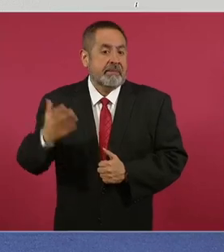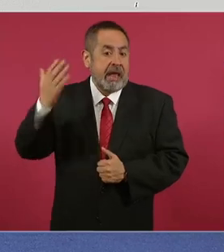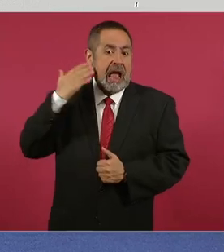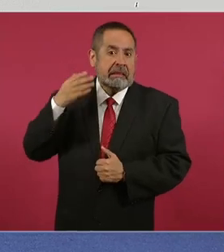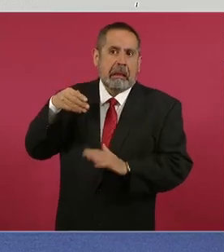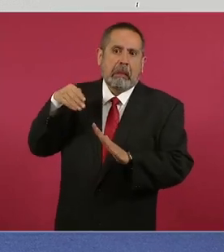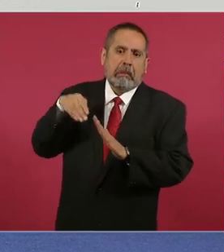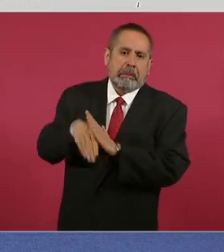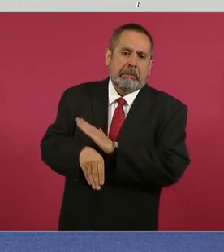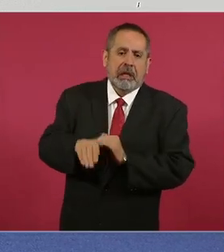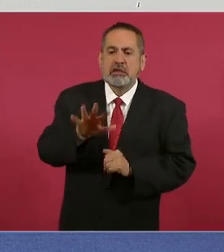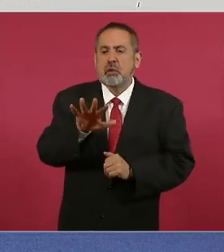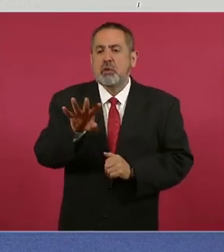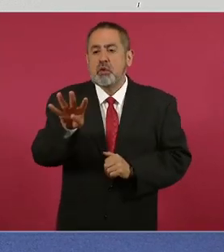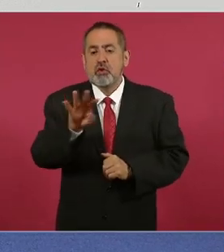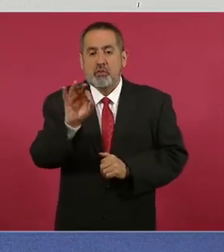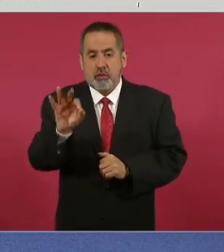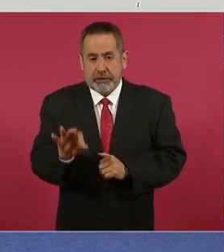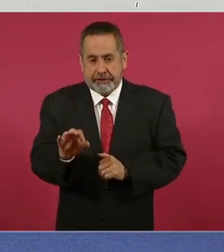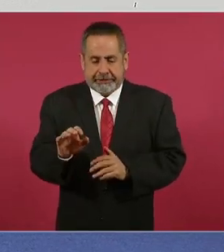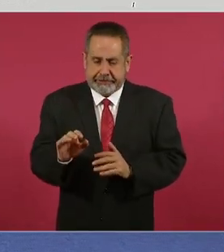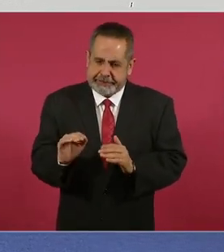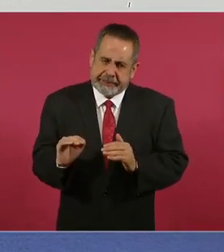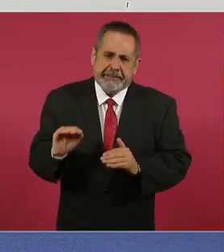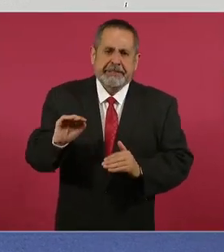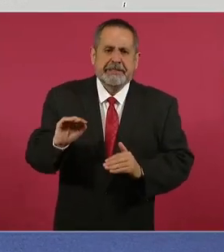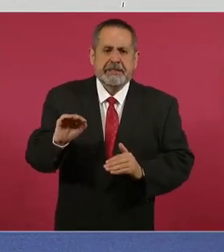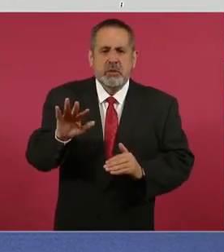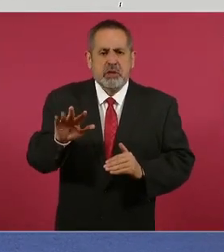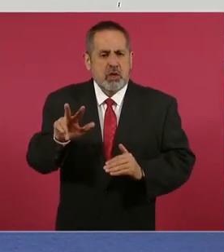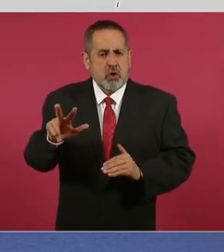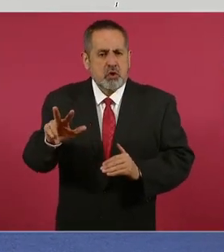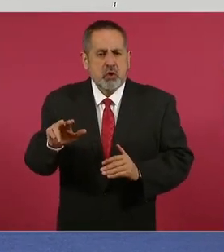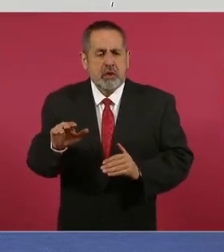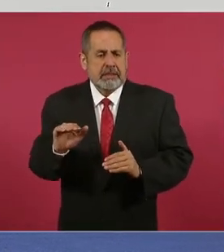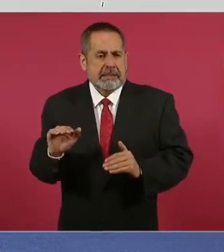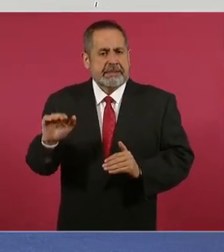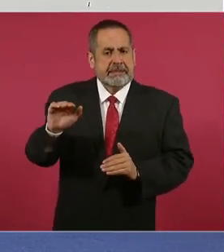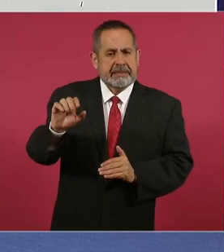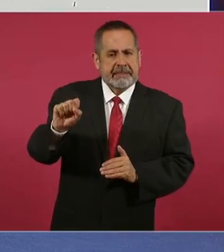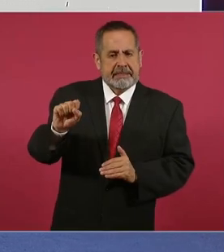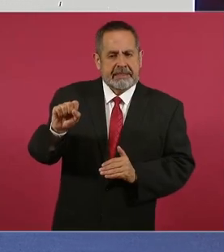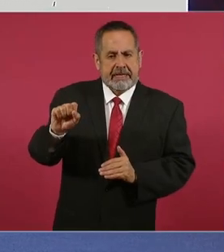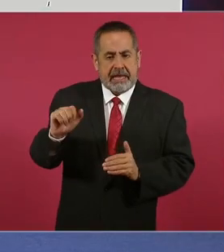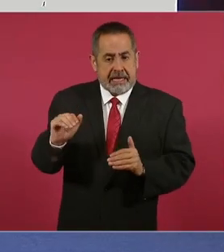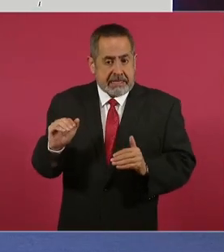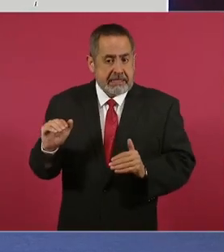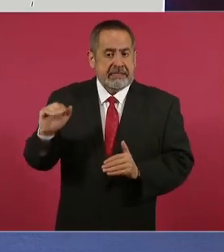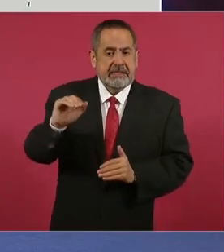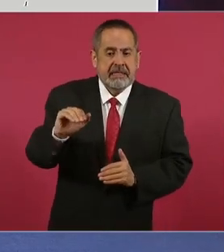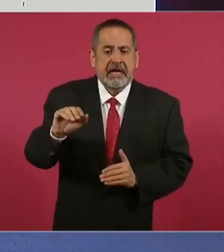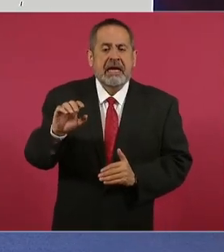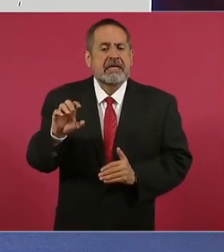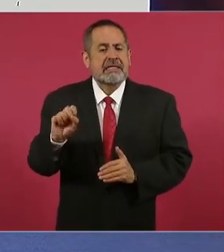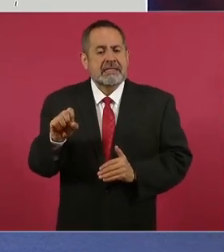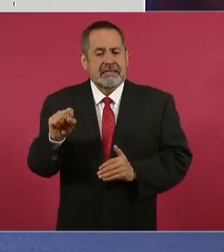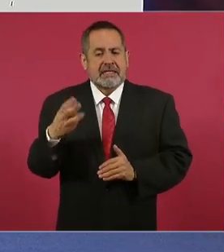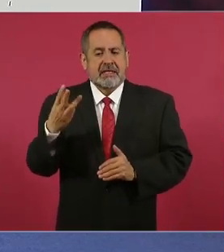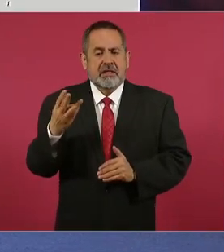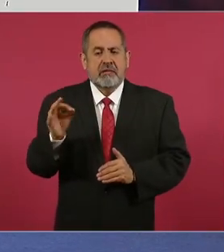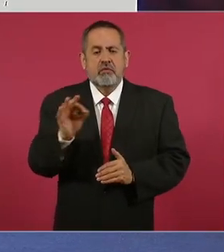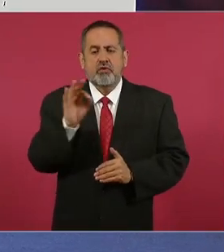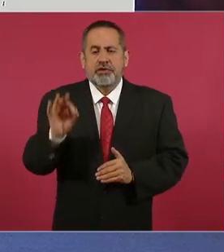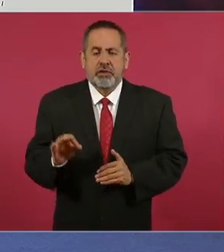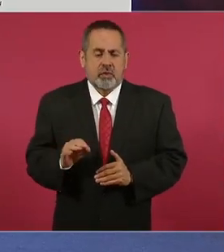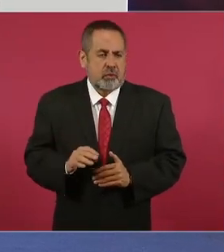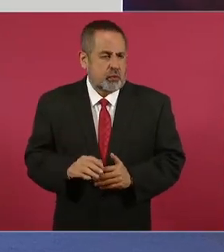al 54%, 58%, 60 y vamos por el 63%.